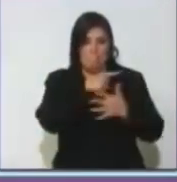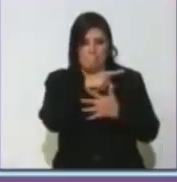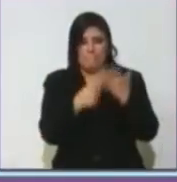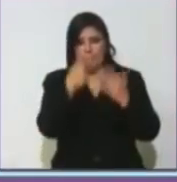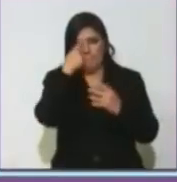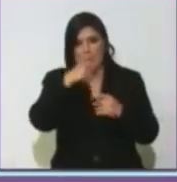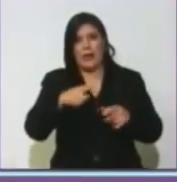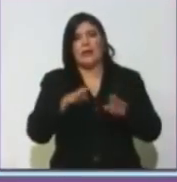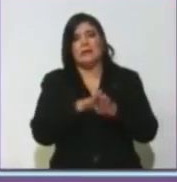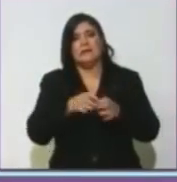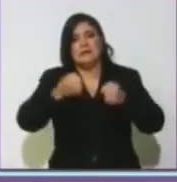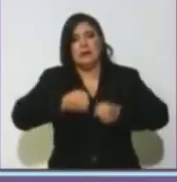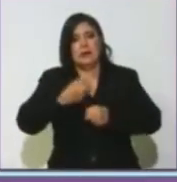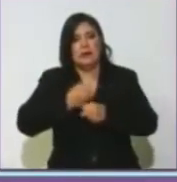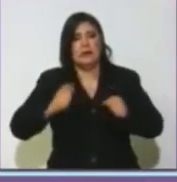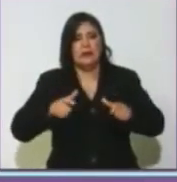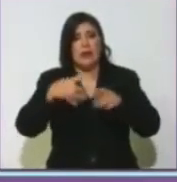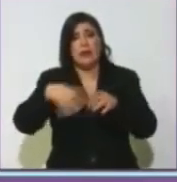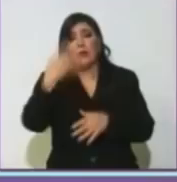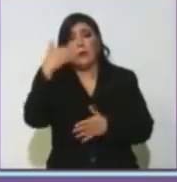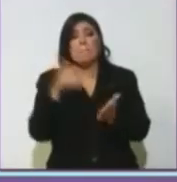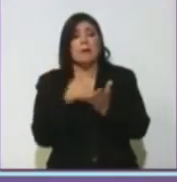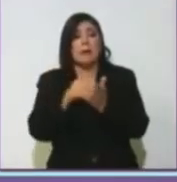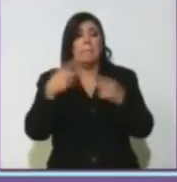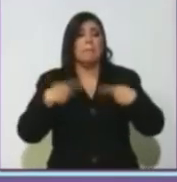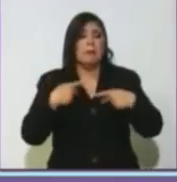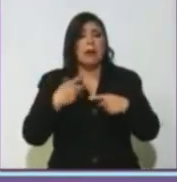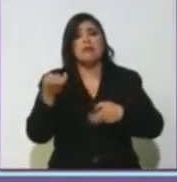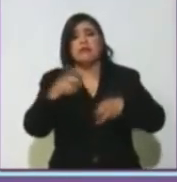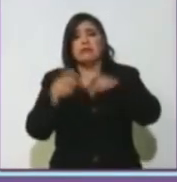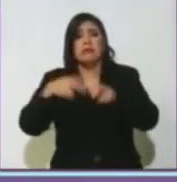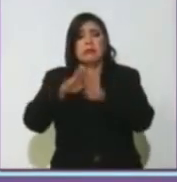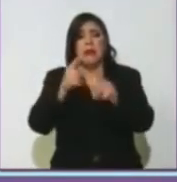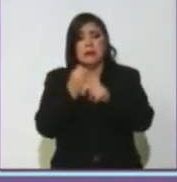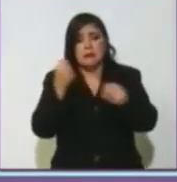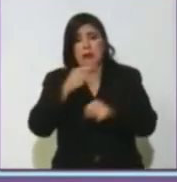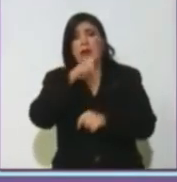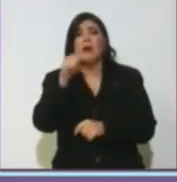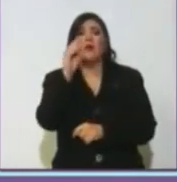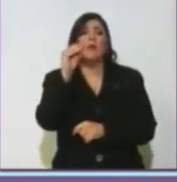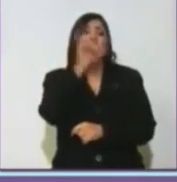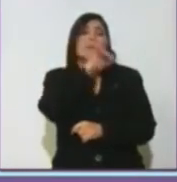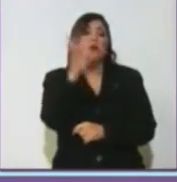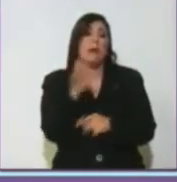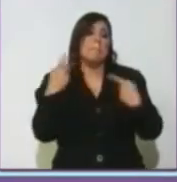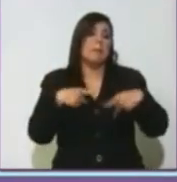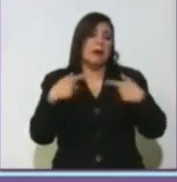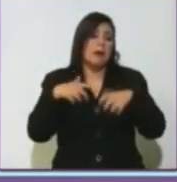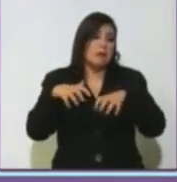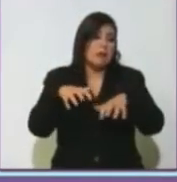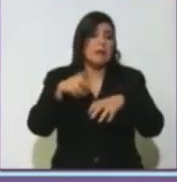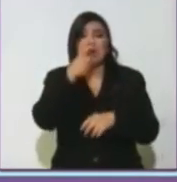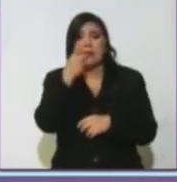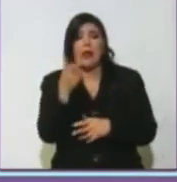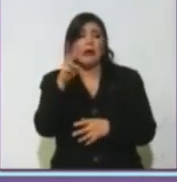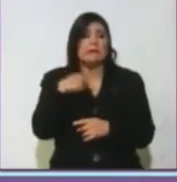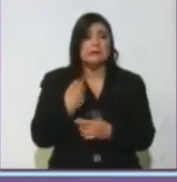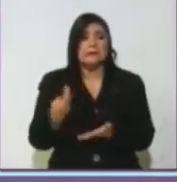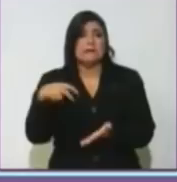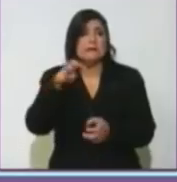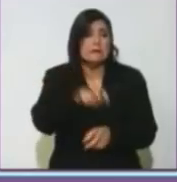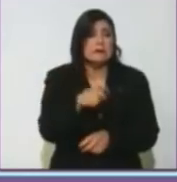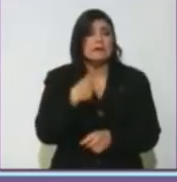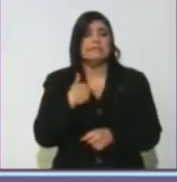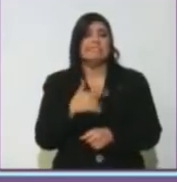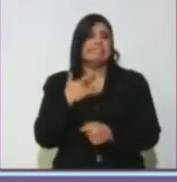que millones de personas utilizan diariamente el transporte público y 90% de ellas dicen hacerlo con miedo por eso